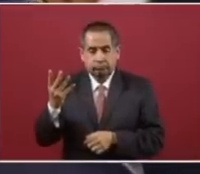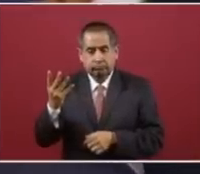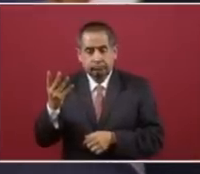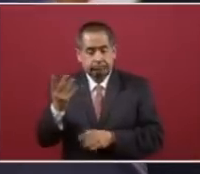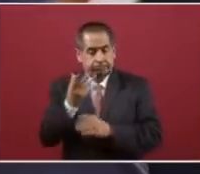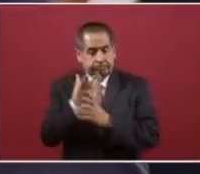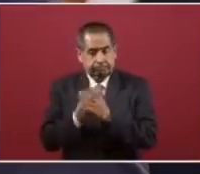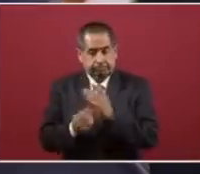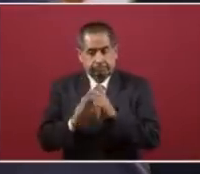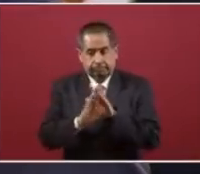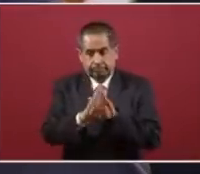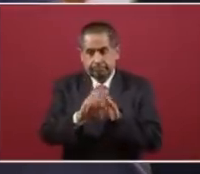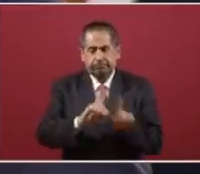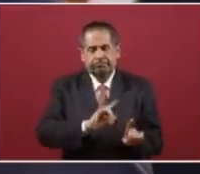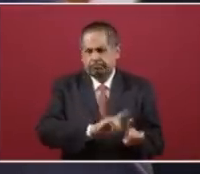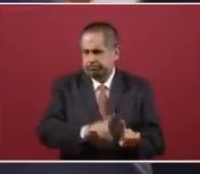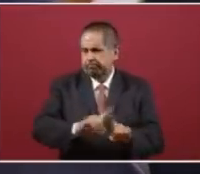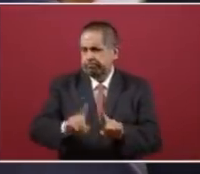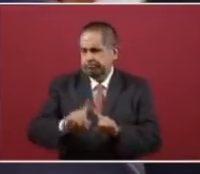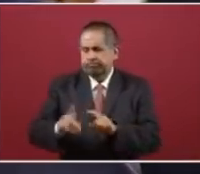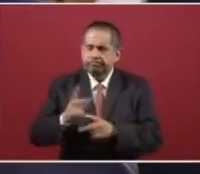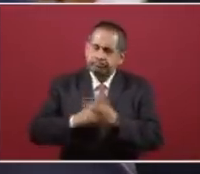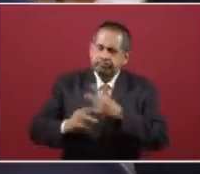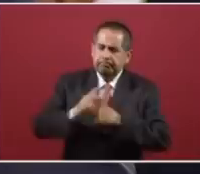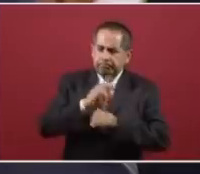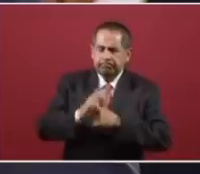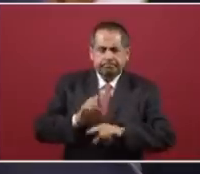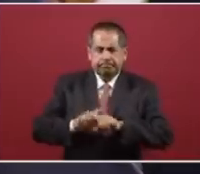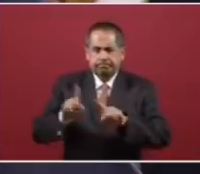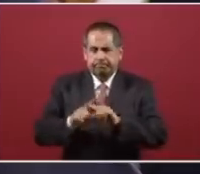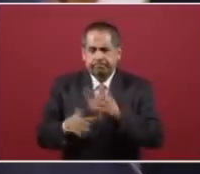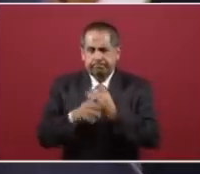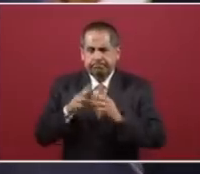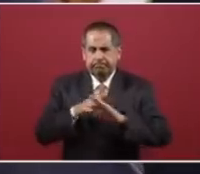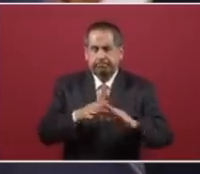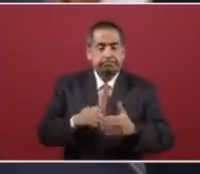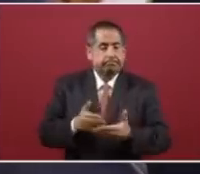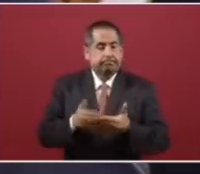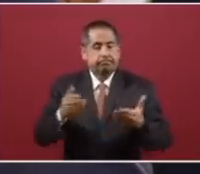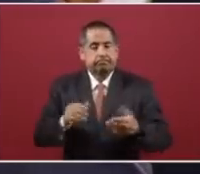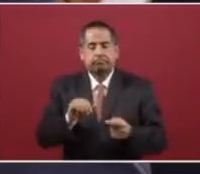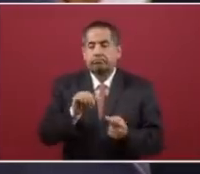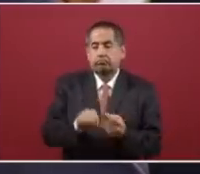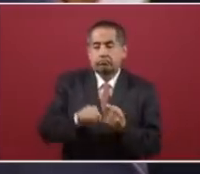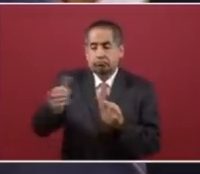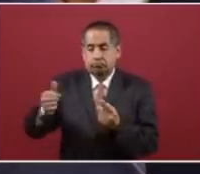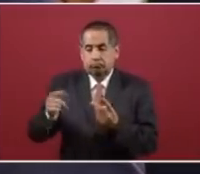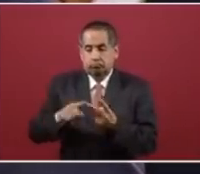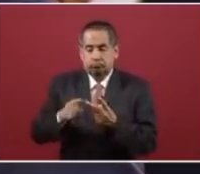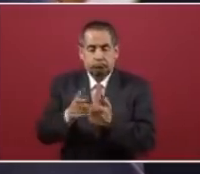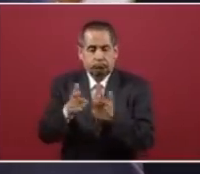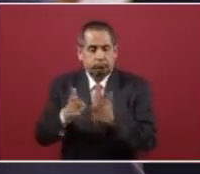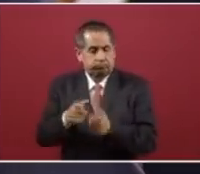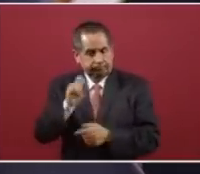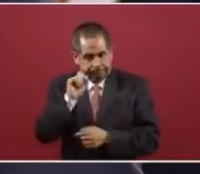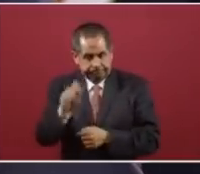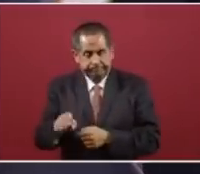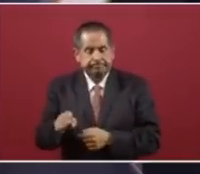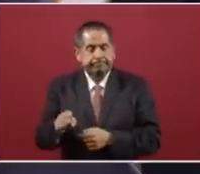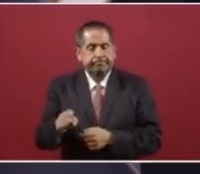migrantes de diversa nacionalidad y a otro grupo también